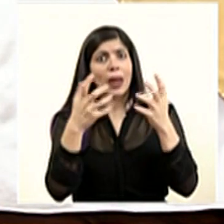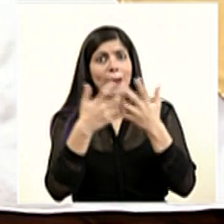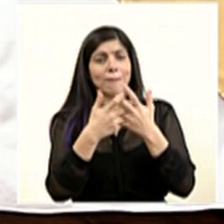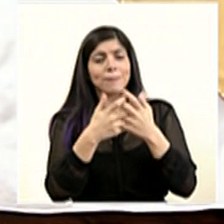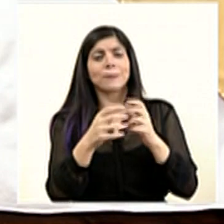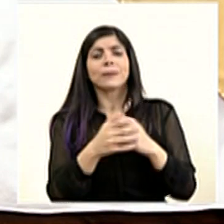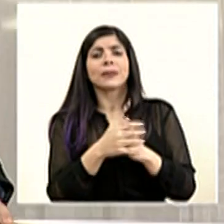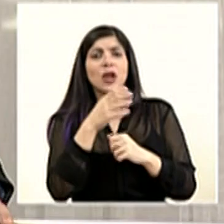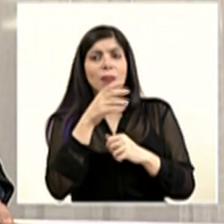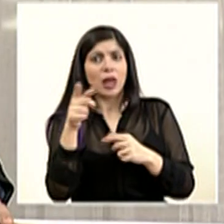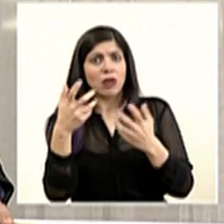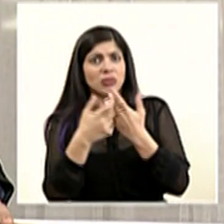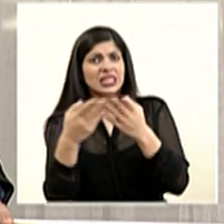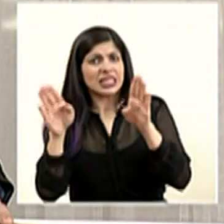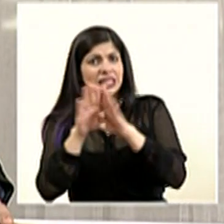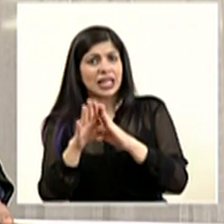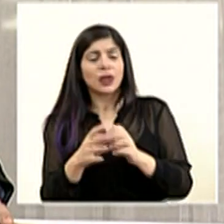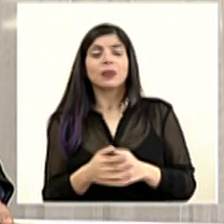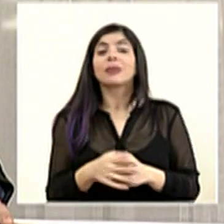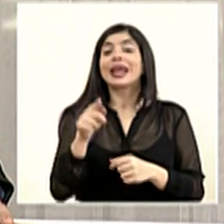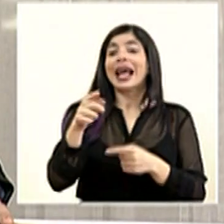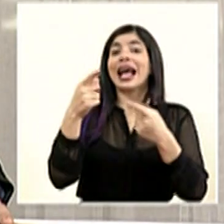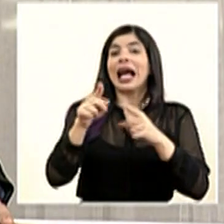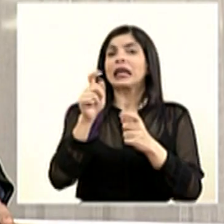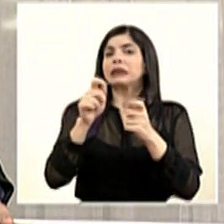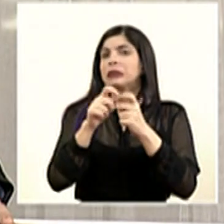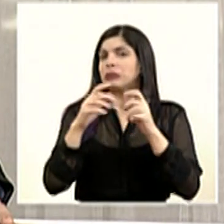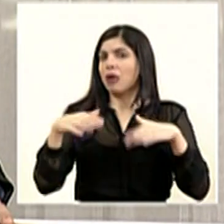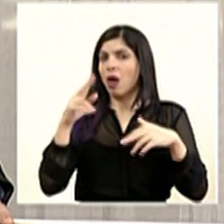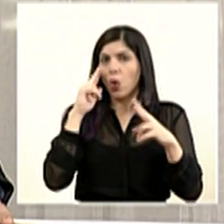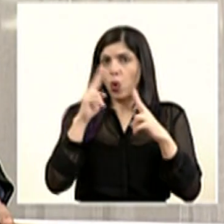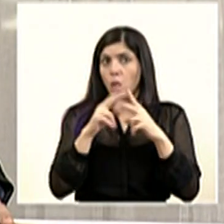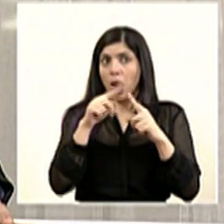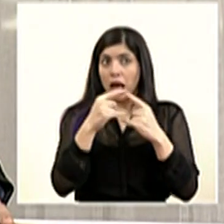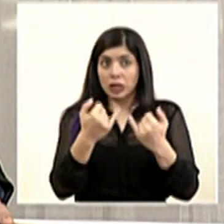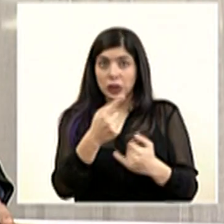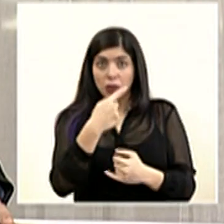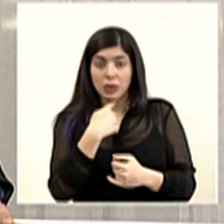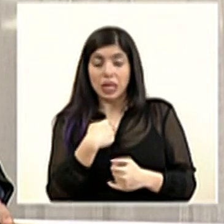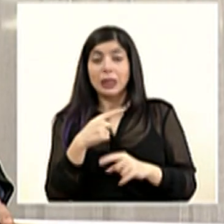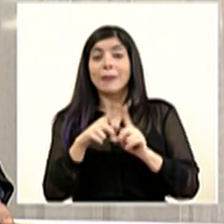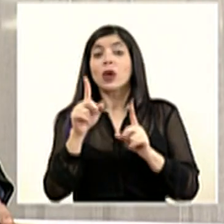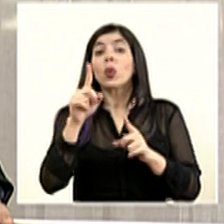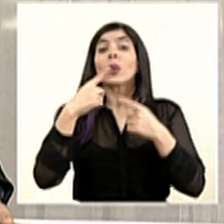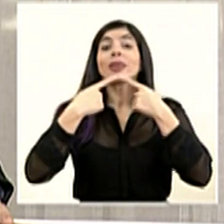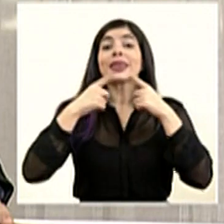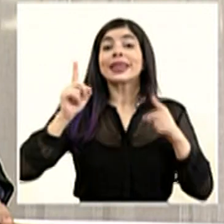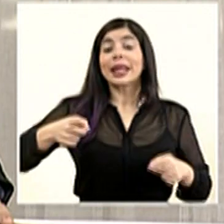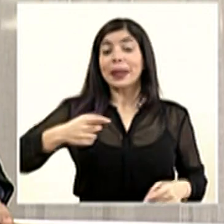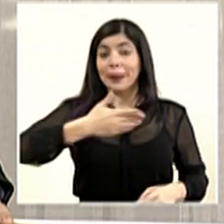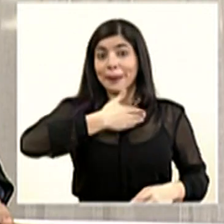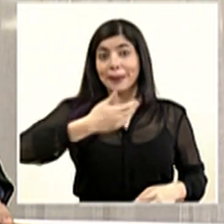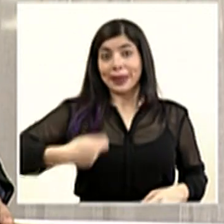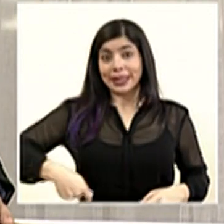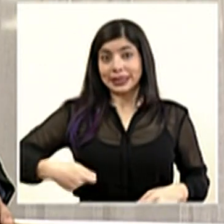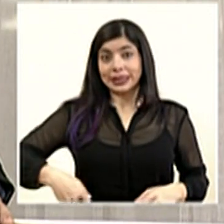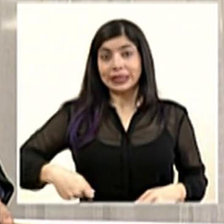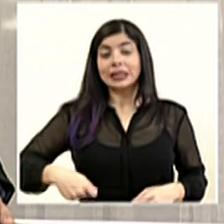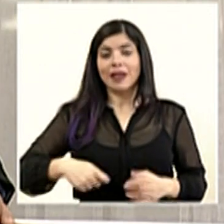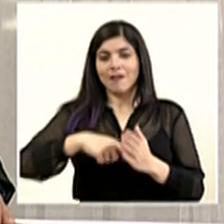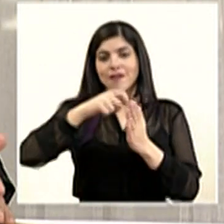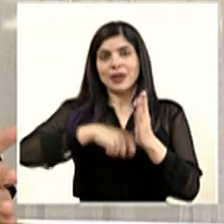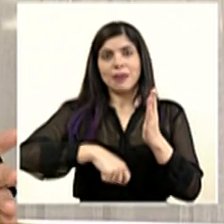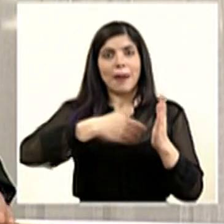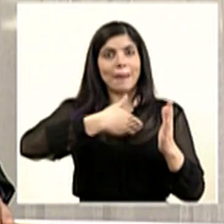regulaciones de la ley, perdón. Sí, perdón. El caso en concreto no lo conozco hasta ahora que lo mencionan. Lo que sí debo decir es que un decreto presidencial le dio, firmado por el